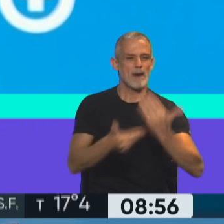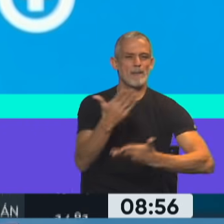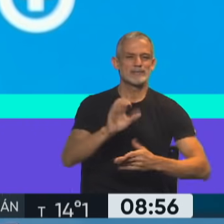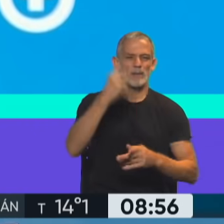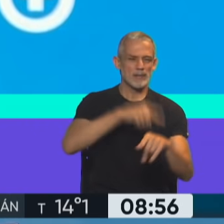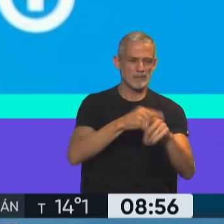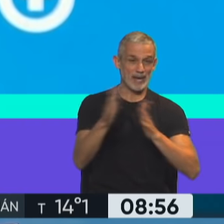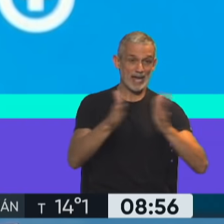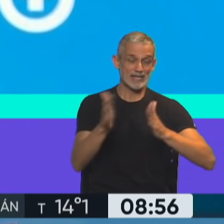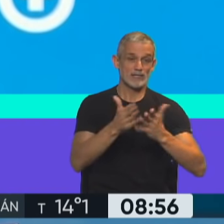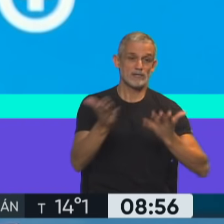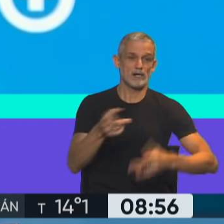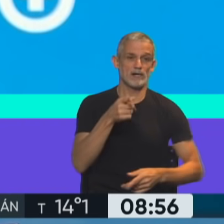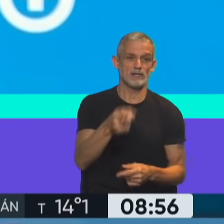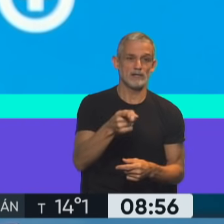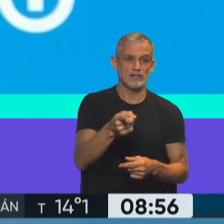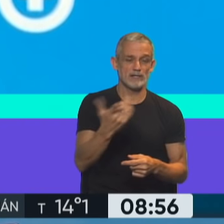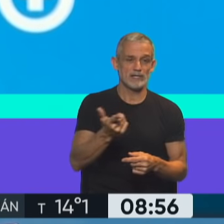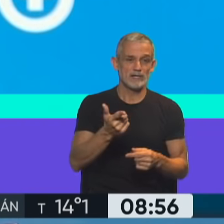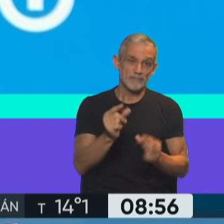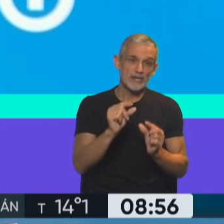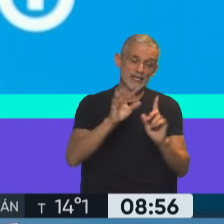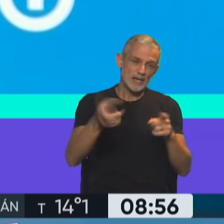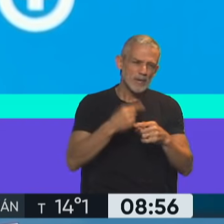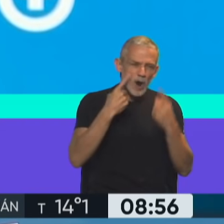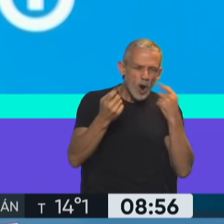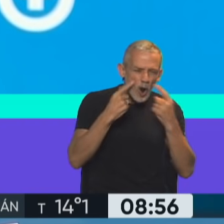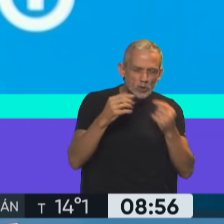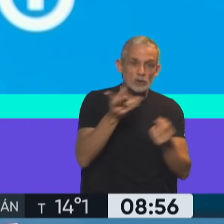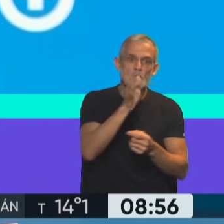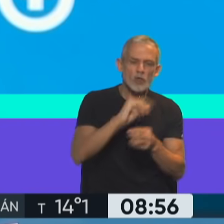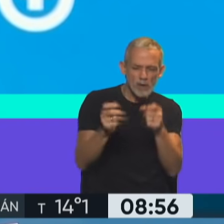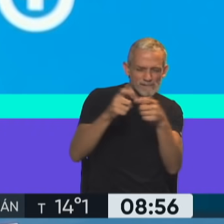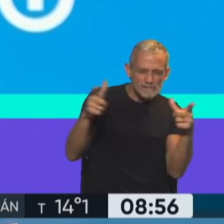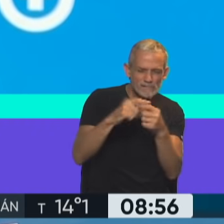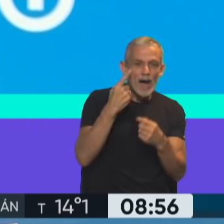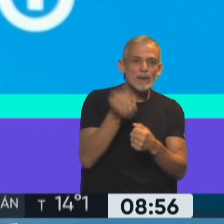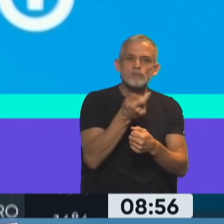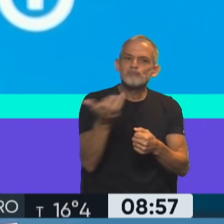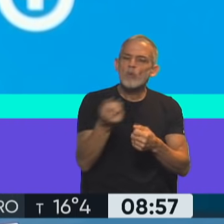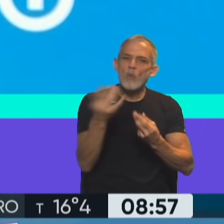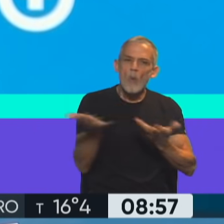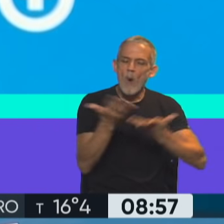primera etapa, pero bueno, vamos a ir monitoreándolo día a día y todo lo que podamos